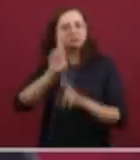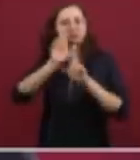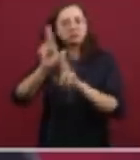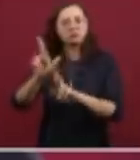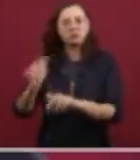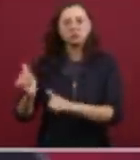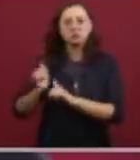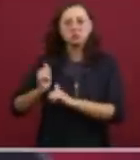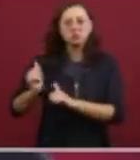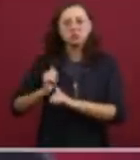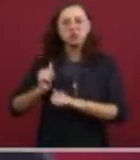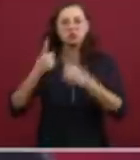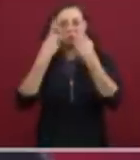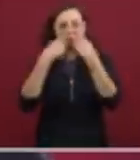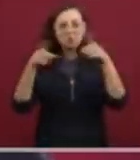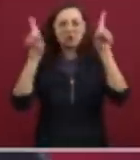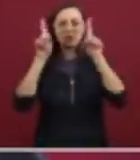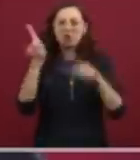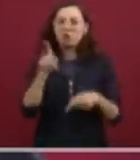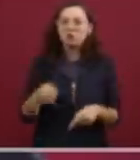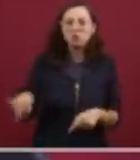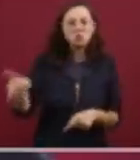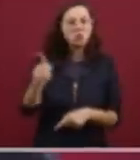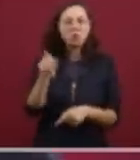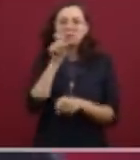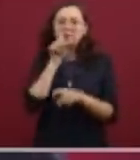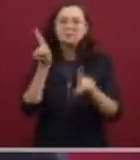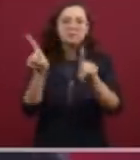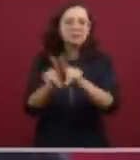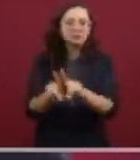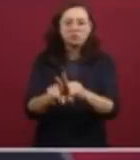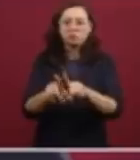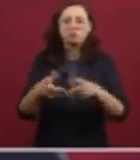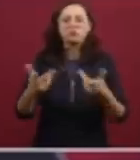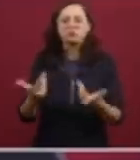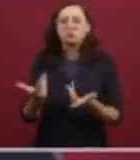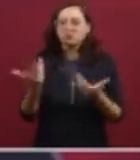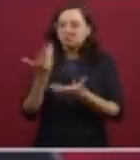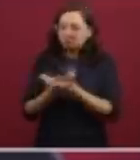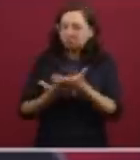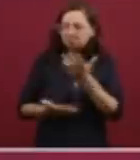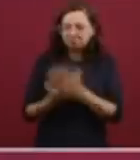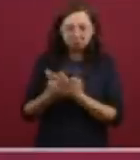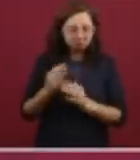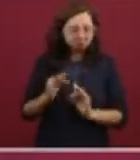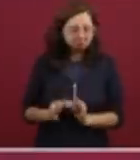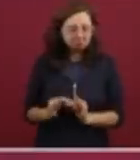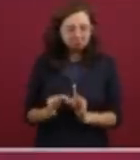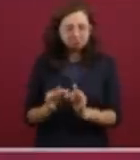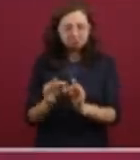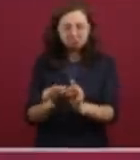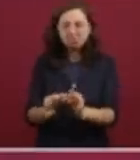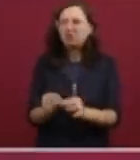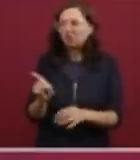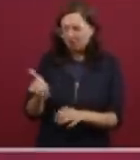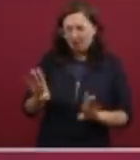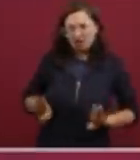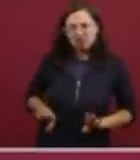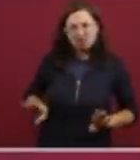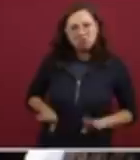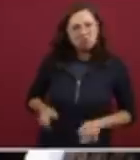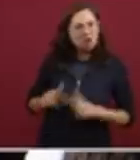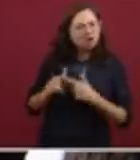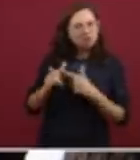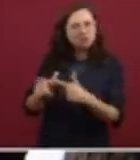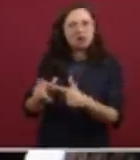Los marinos, los soldados son pueblo uniformado y están actuando muy bien. ¿Pero deben mantener esa actitud o pueden defenderse?